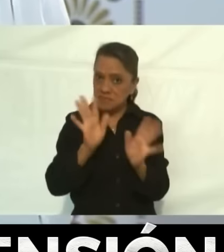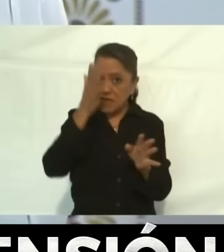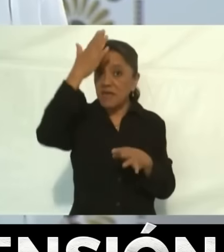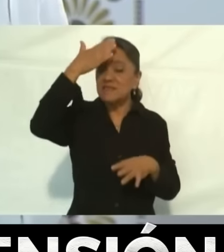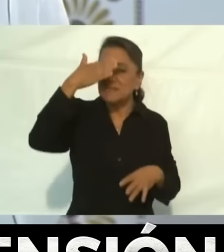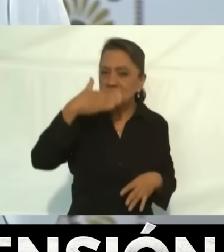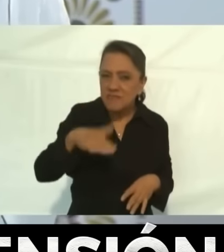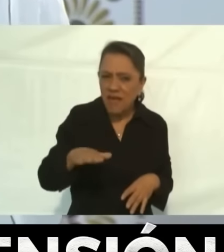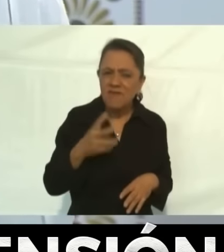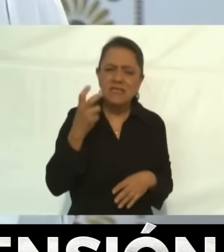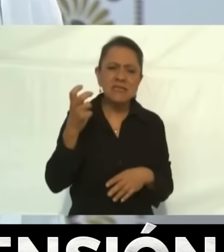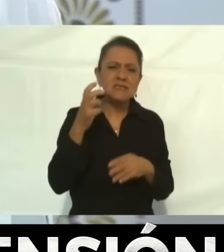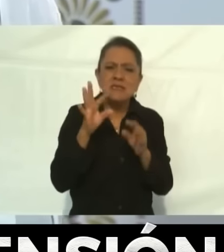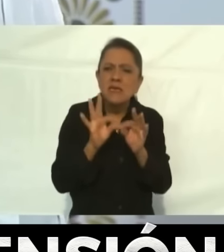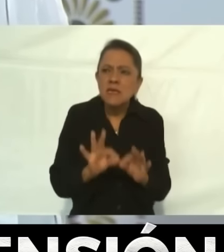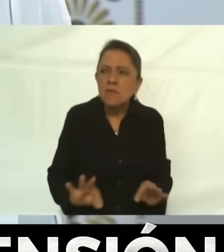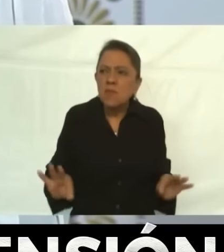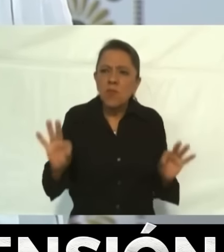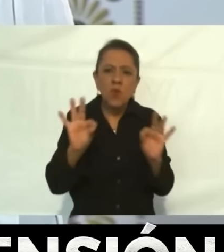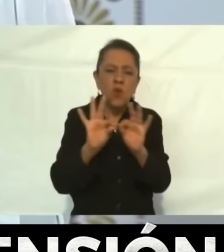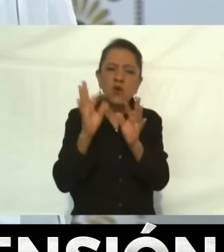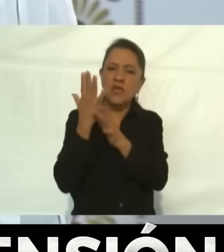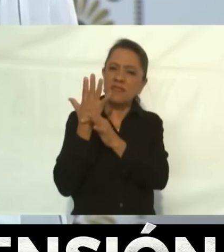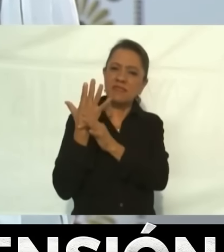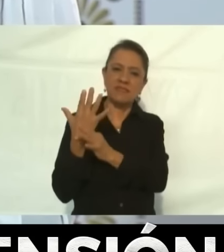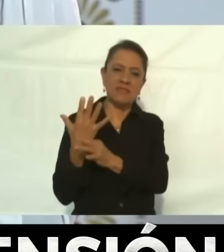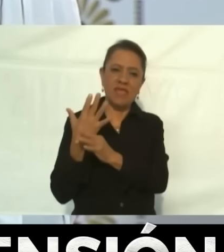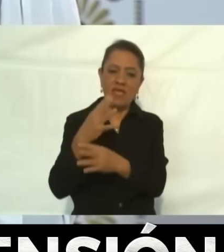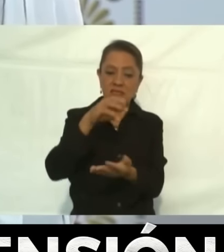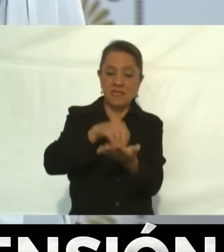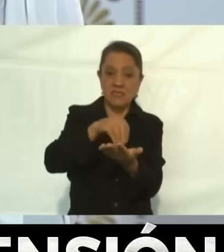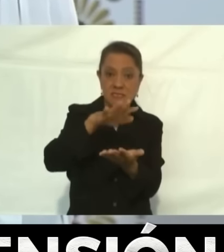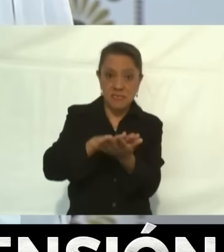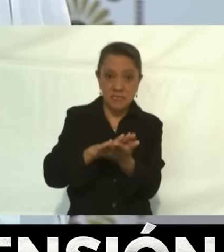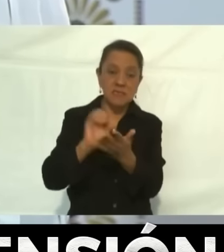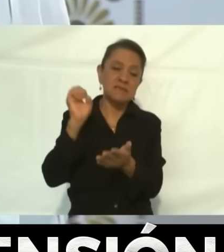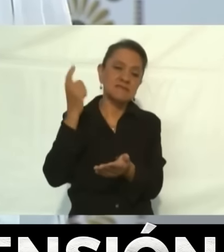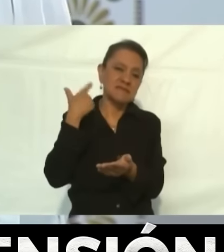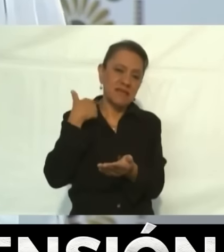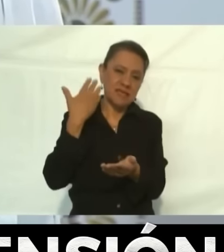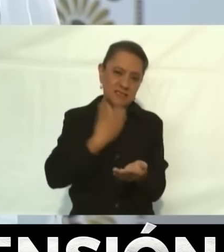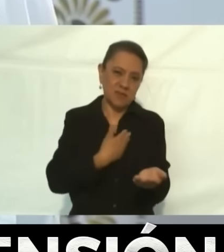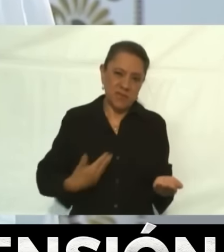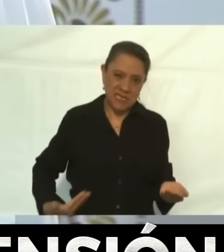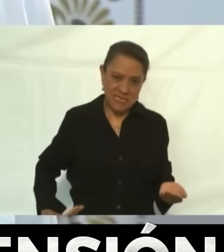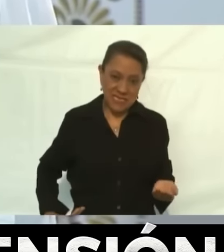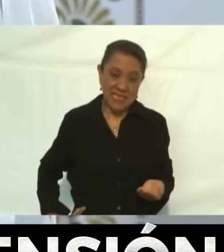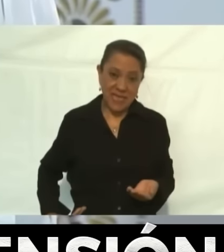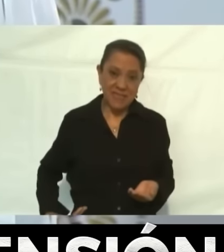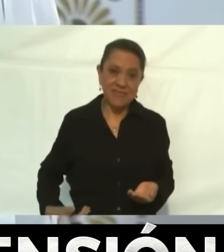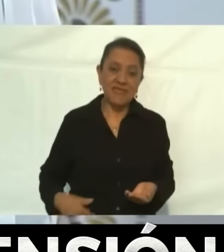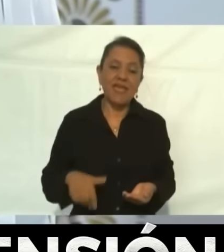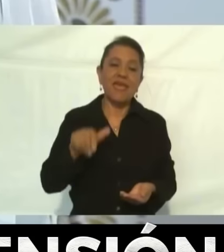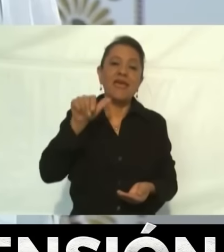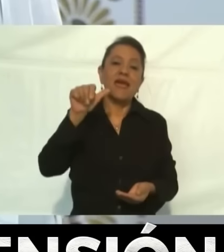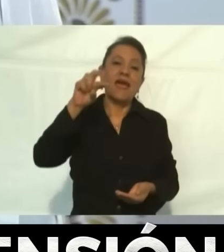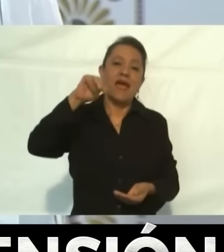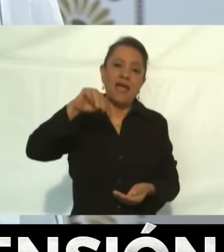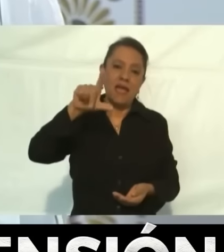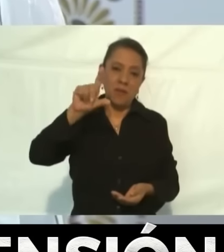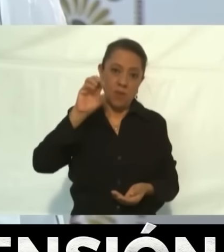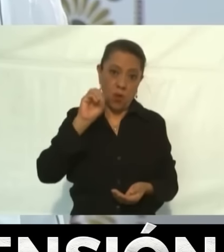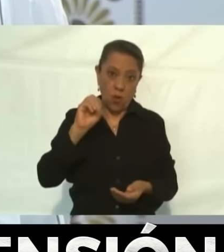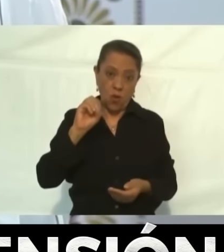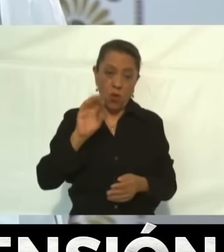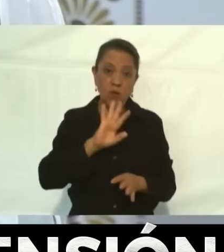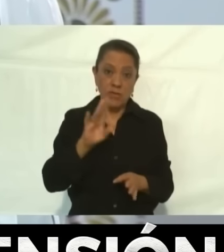pieza fundamental que estableció nuestro presidente Andrés Manuel López Obrador. Los